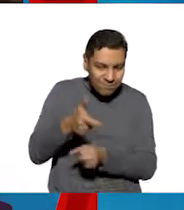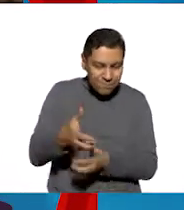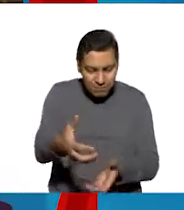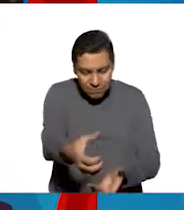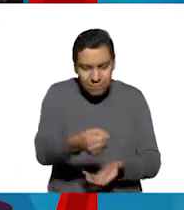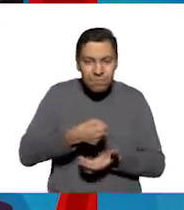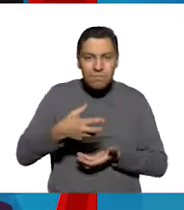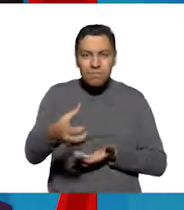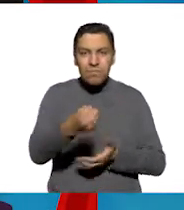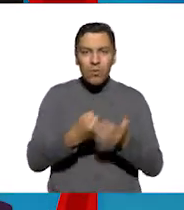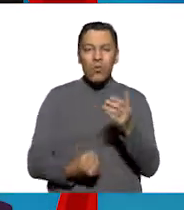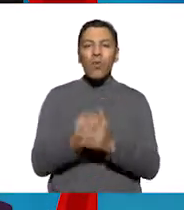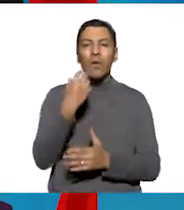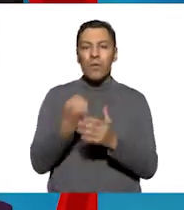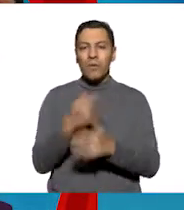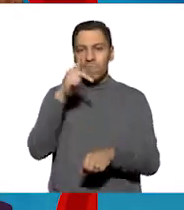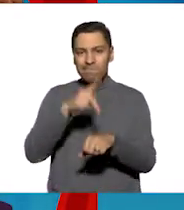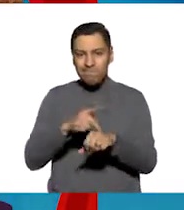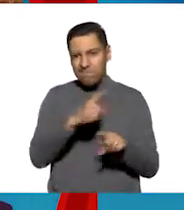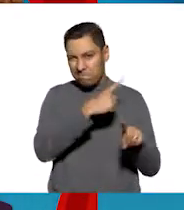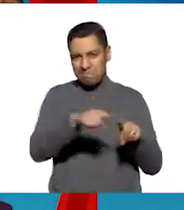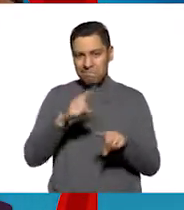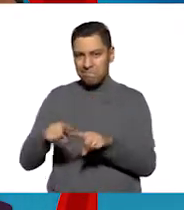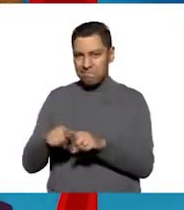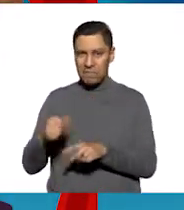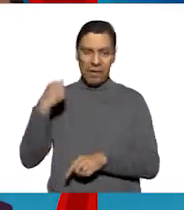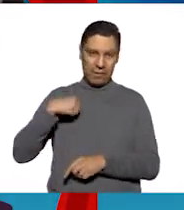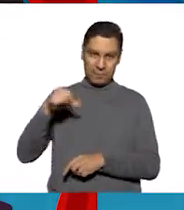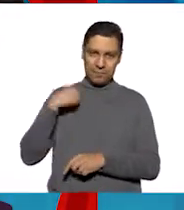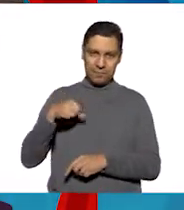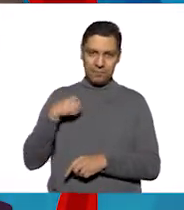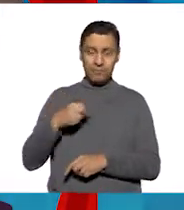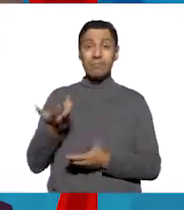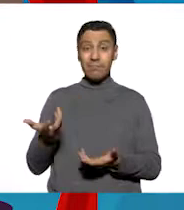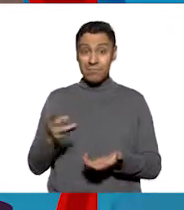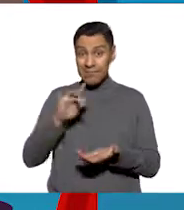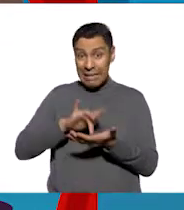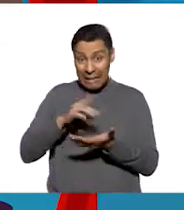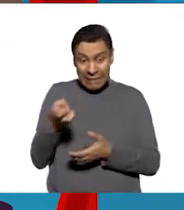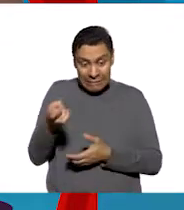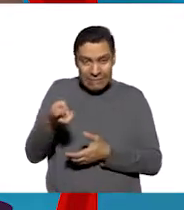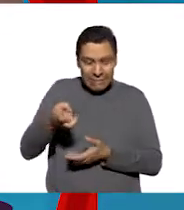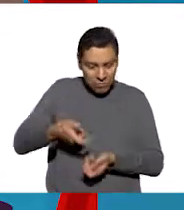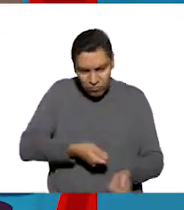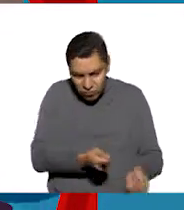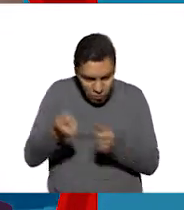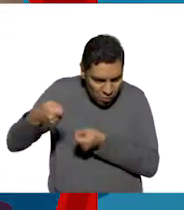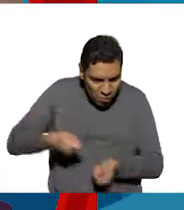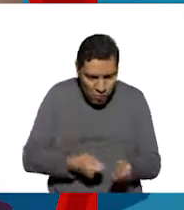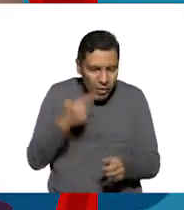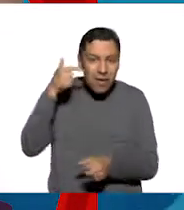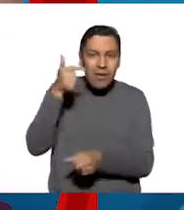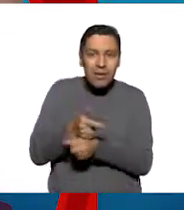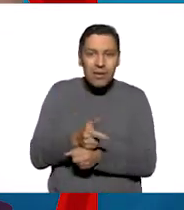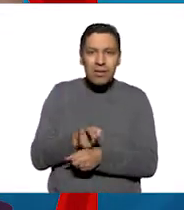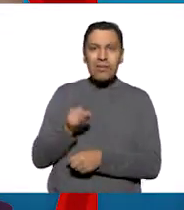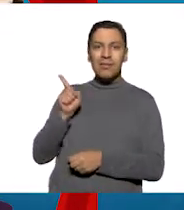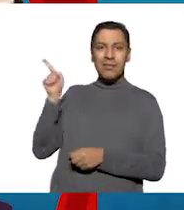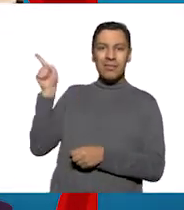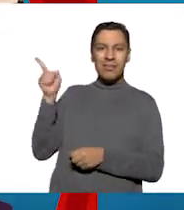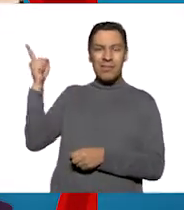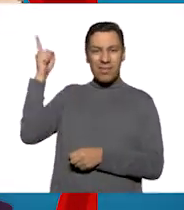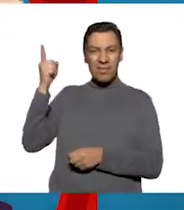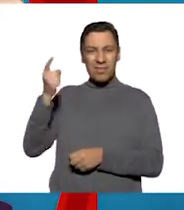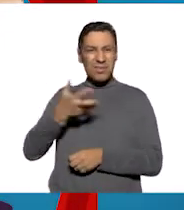de la cuenca. Fuimos muy afortunados porque gracias a todos estos rescates podemos tener ahora piezas tan magníficas como el jaguar que está a nuestras